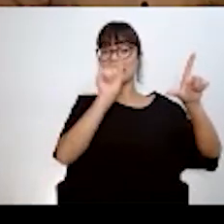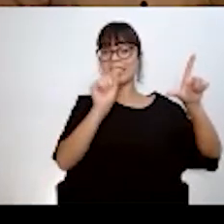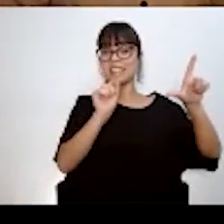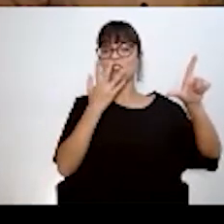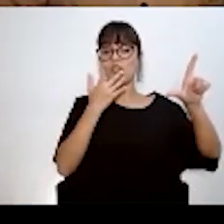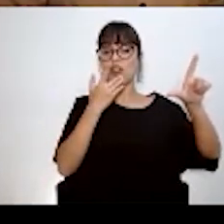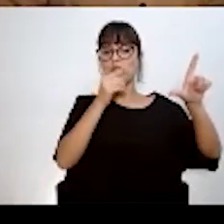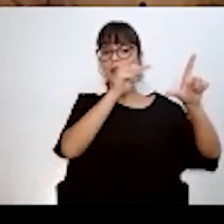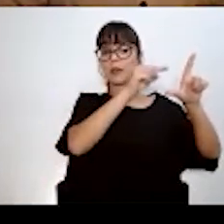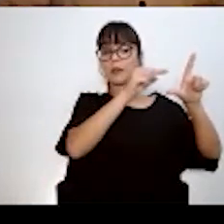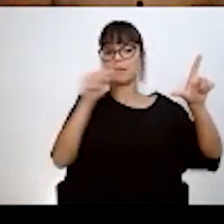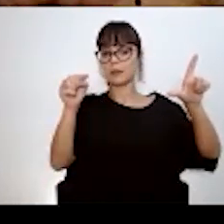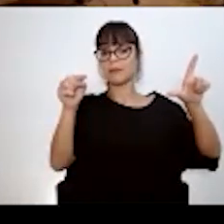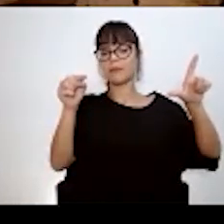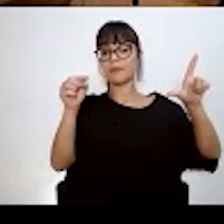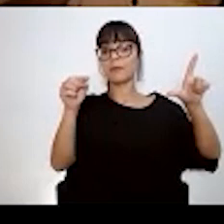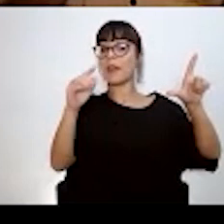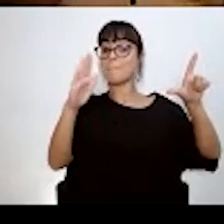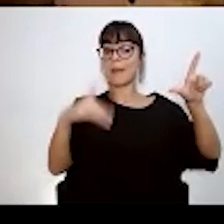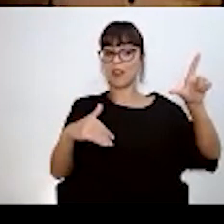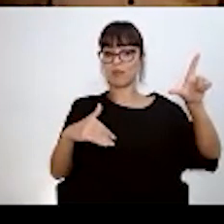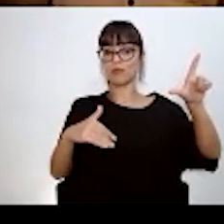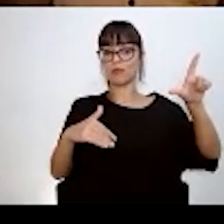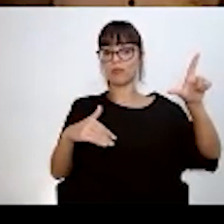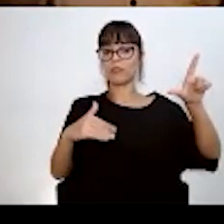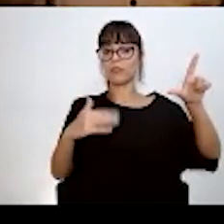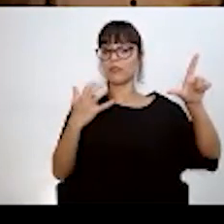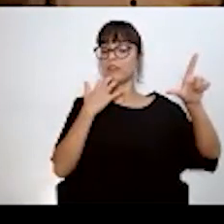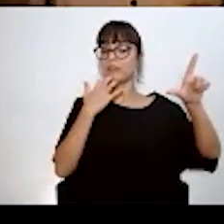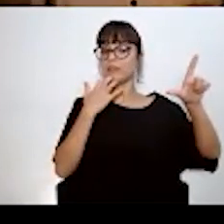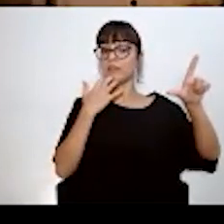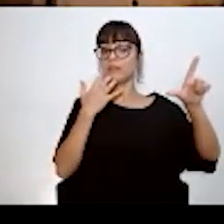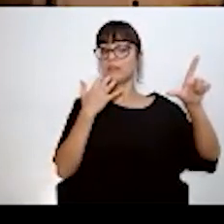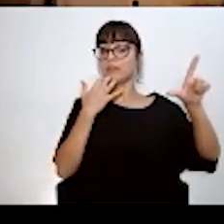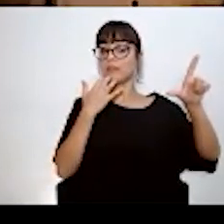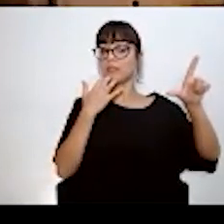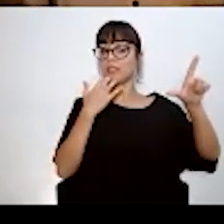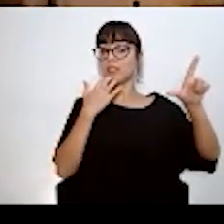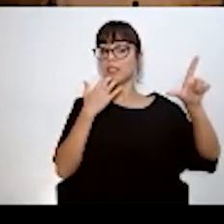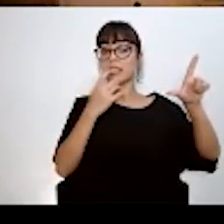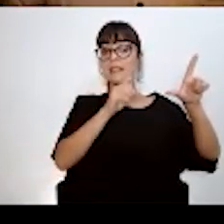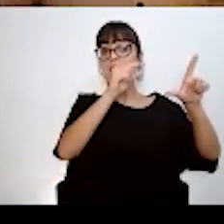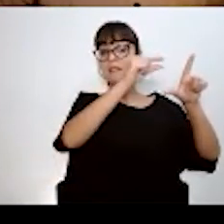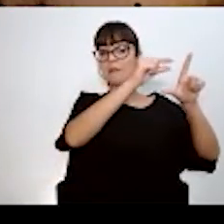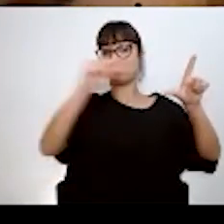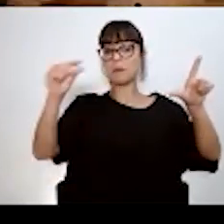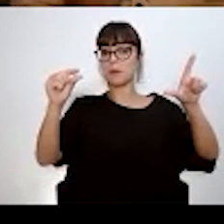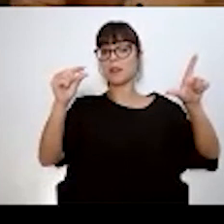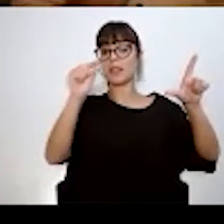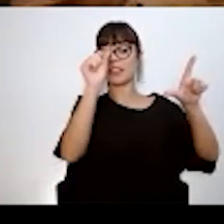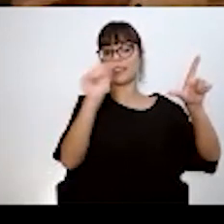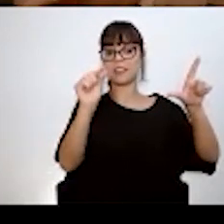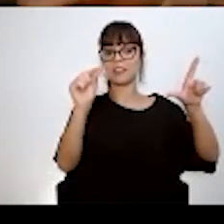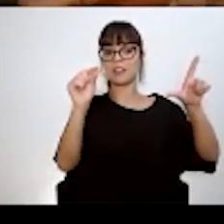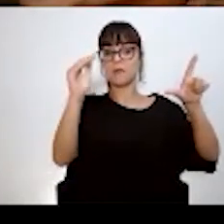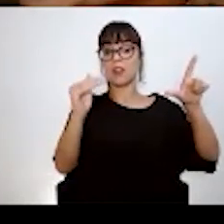modelo nulo de crecimiento. Es decir, cuando se sale de esa franja gris, estamos hablando de cambios significativos con respecto a ese modelo de crecimiento